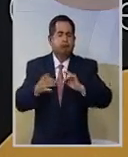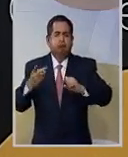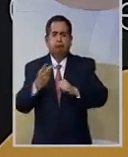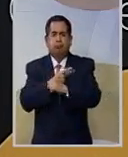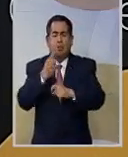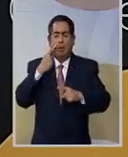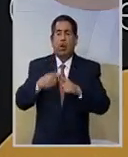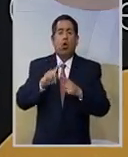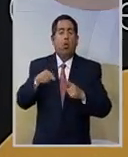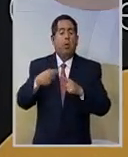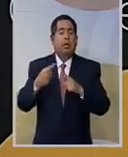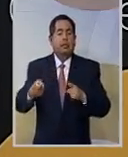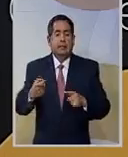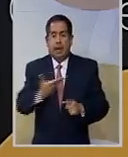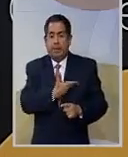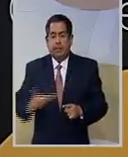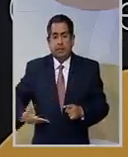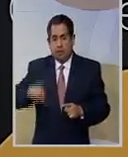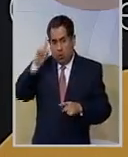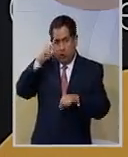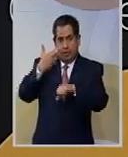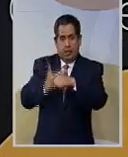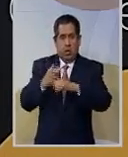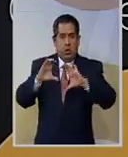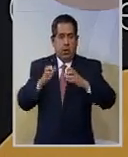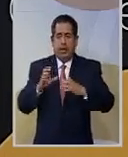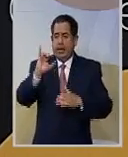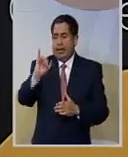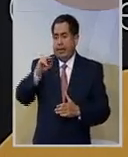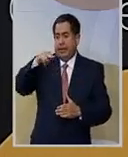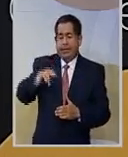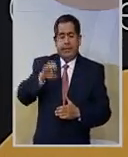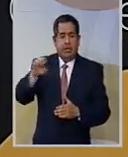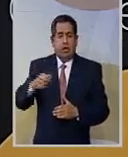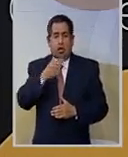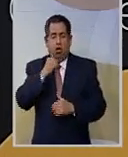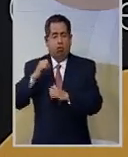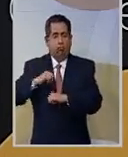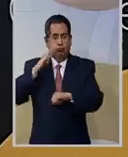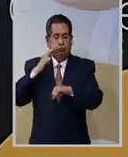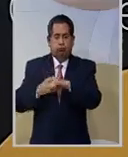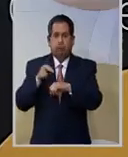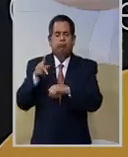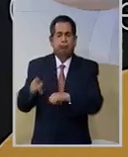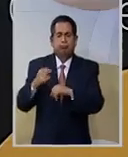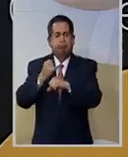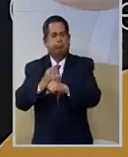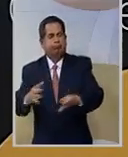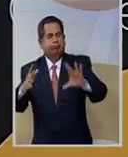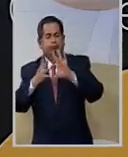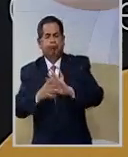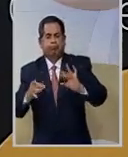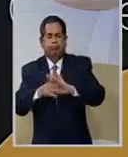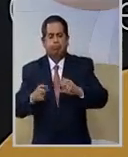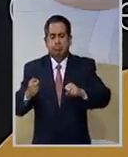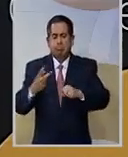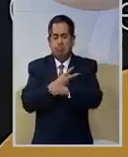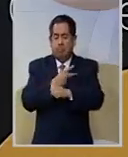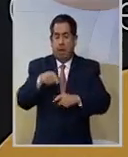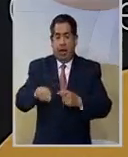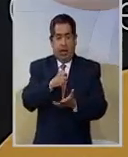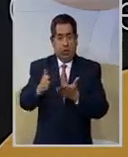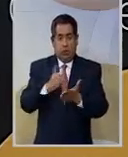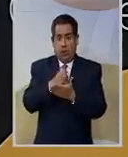el presidente consejero del Instituto Nacional Electoral, Lorenzo Córdoba Vianello, informó que en la Ciudad